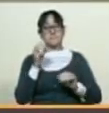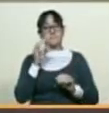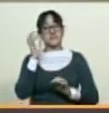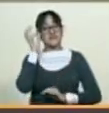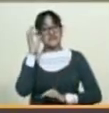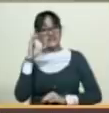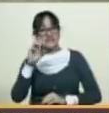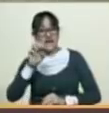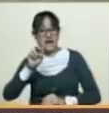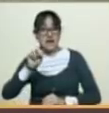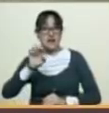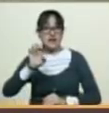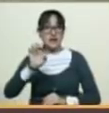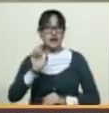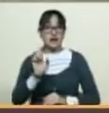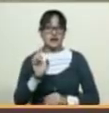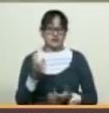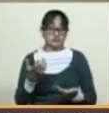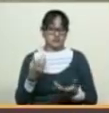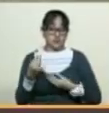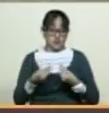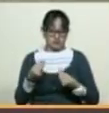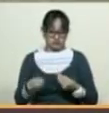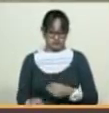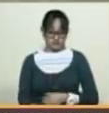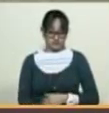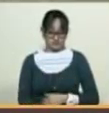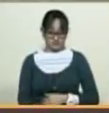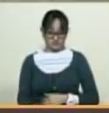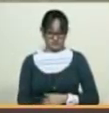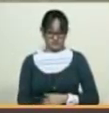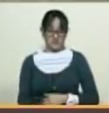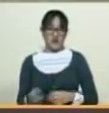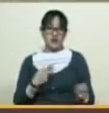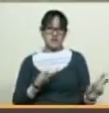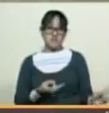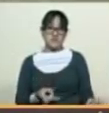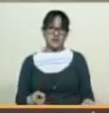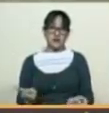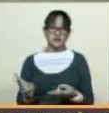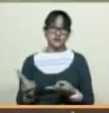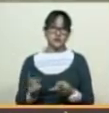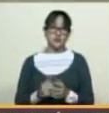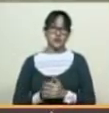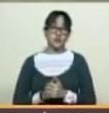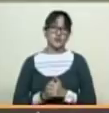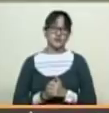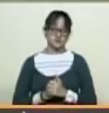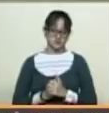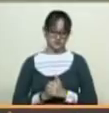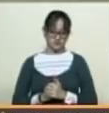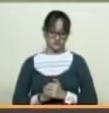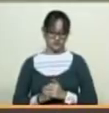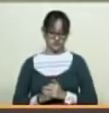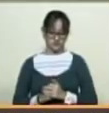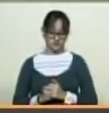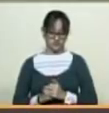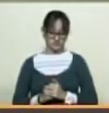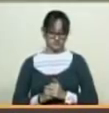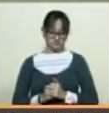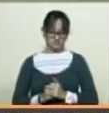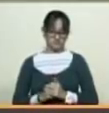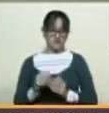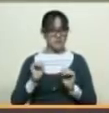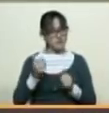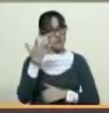descarta. Nosotros no descartamos, nosotros hacemos invitaciones y lo hicimos tal como lo dije, ya